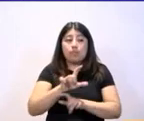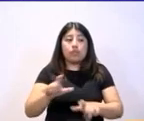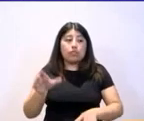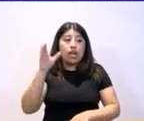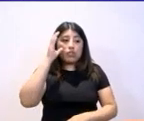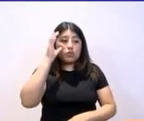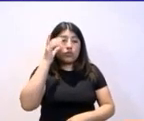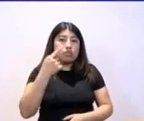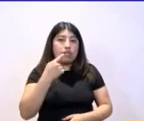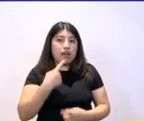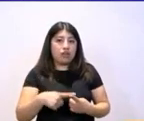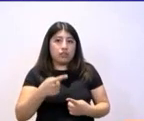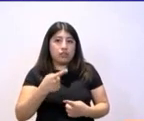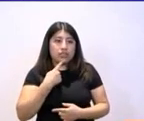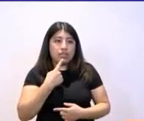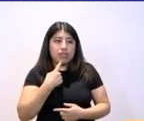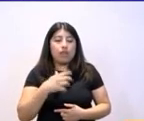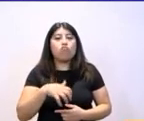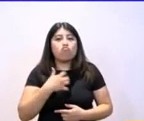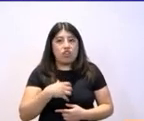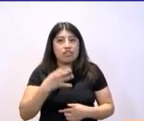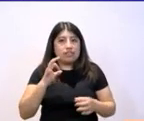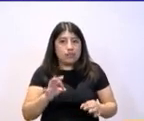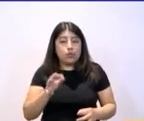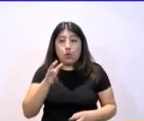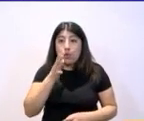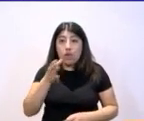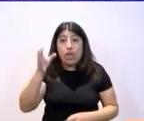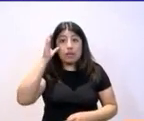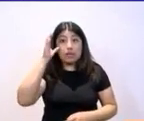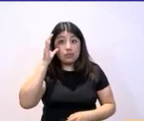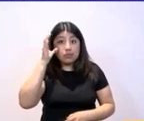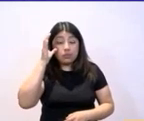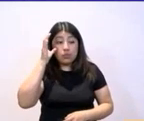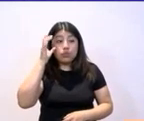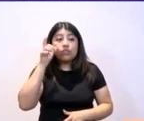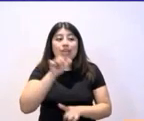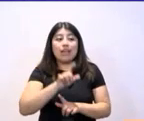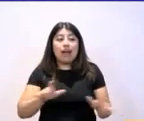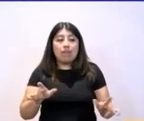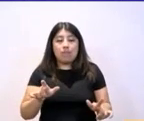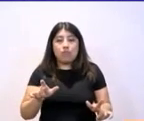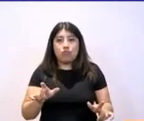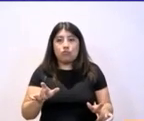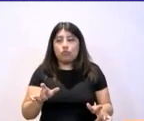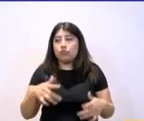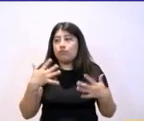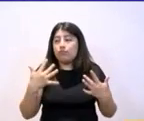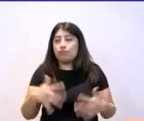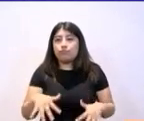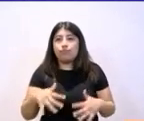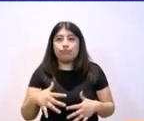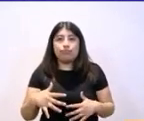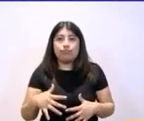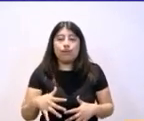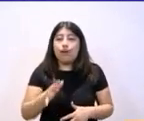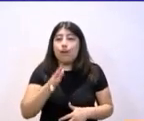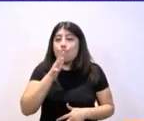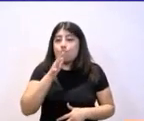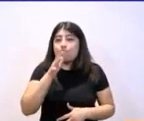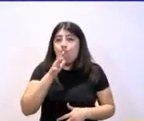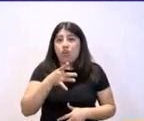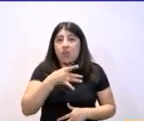dicen. Y no me extraña que le moleste, porque cada vez que vienen y les escuchan, la gente se escandaliza, porque sin ningún